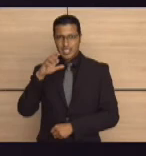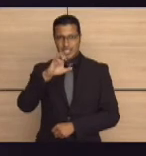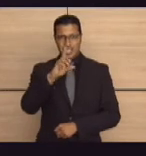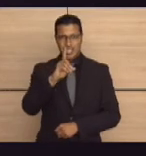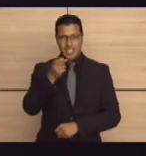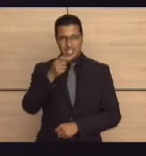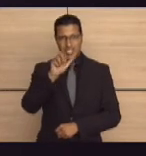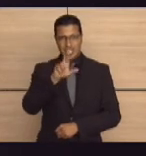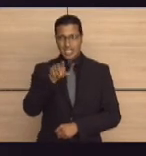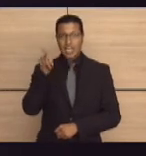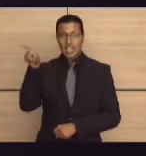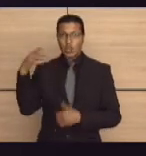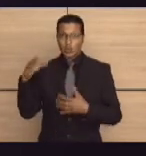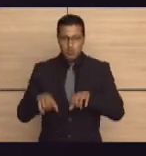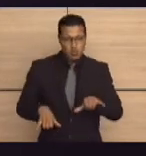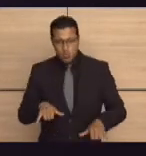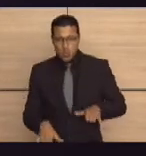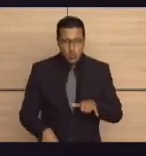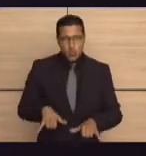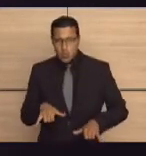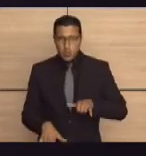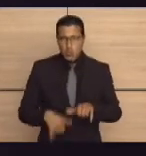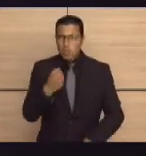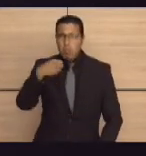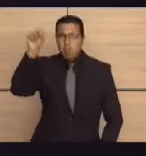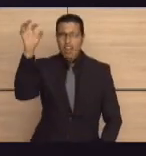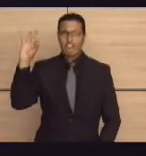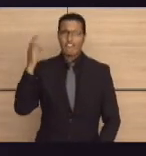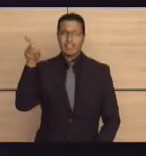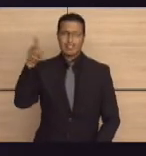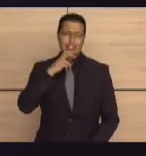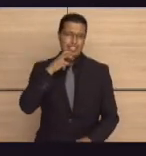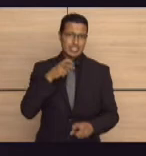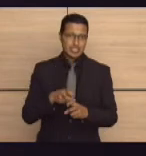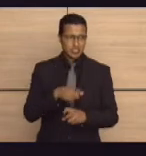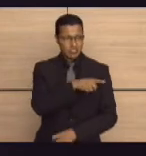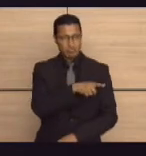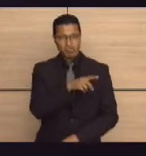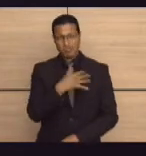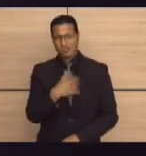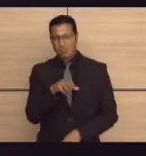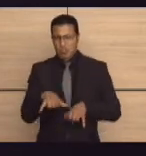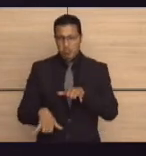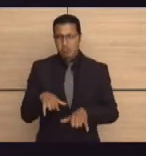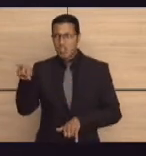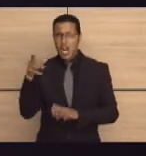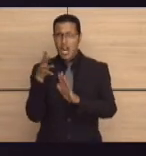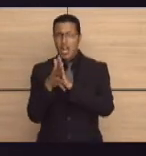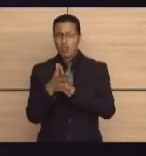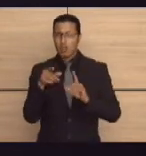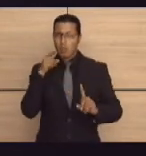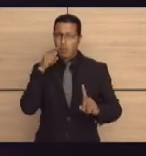nos deslumbró al ganar el Tour de Francia, la competencia ciclística más difícil del mundo. Su mensaje fue